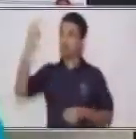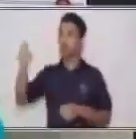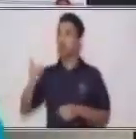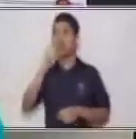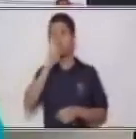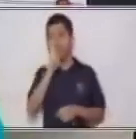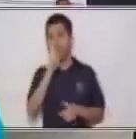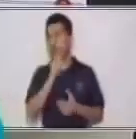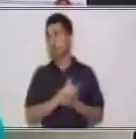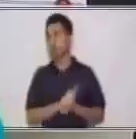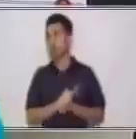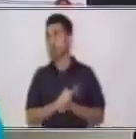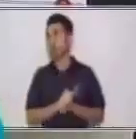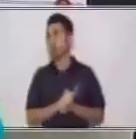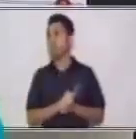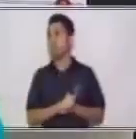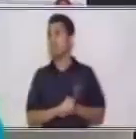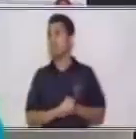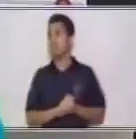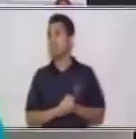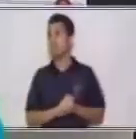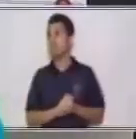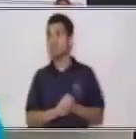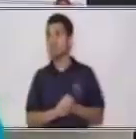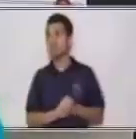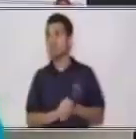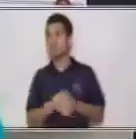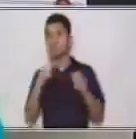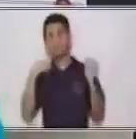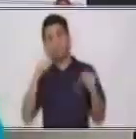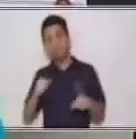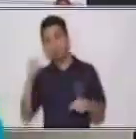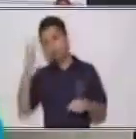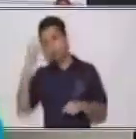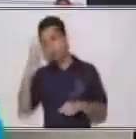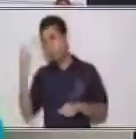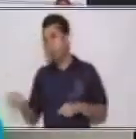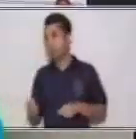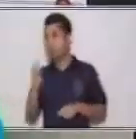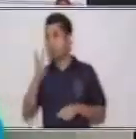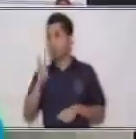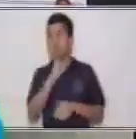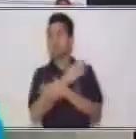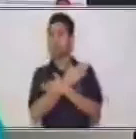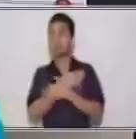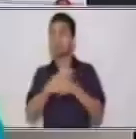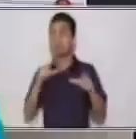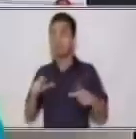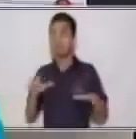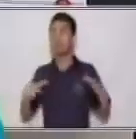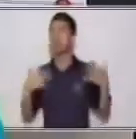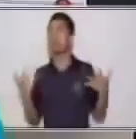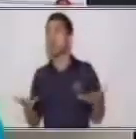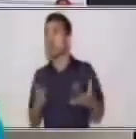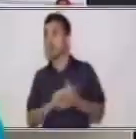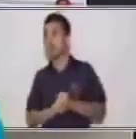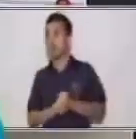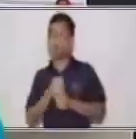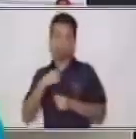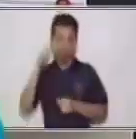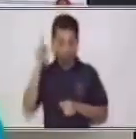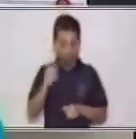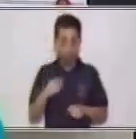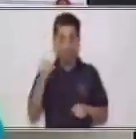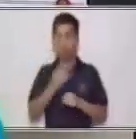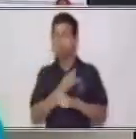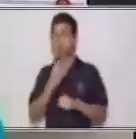royal. Ahora pensemos si son 3 pasteles, aquí se complica un poco más, porque debemos